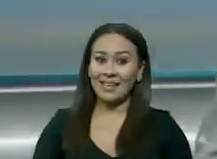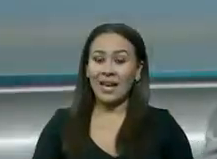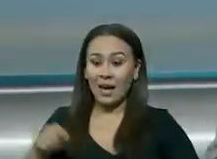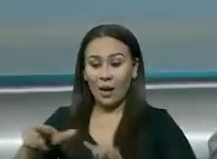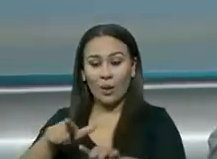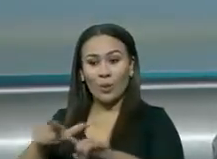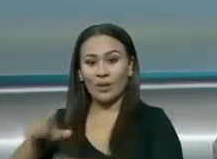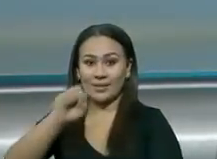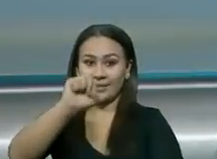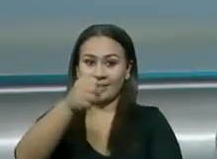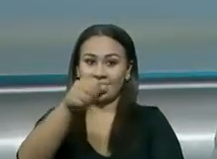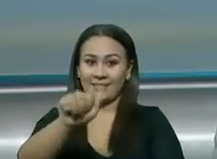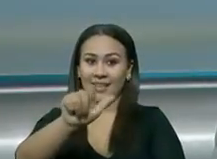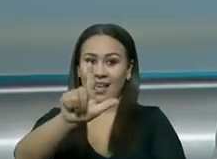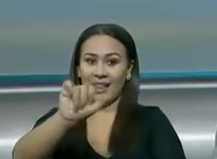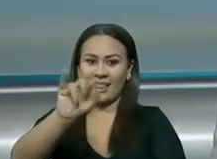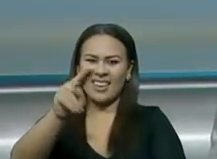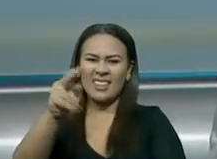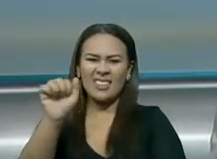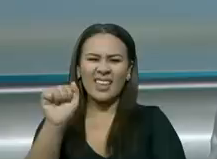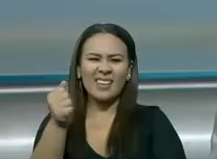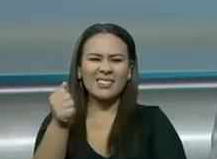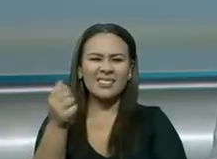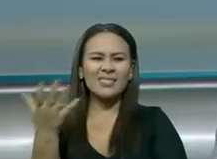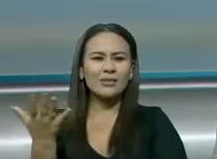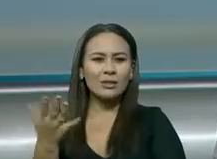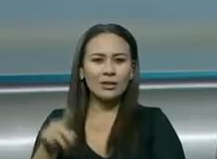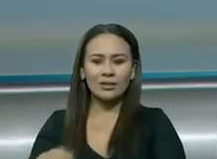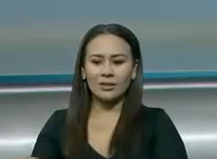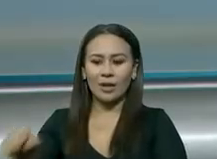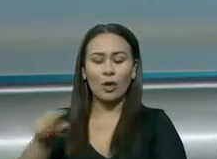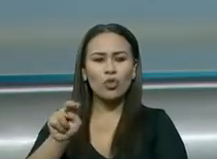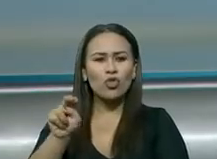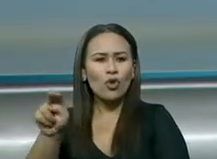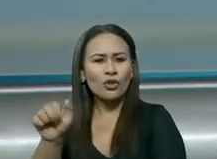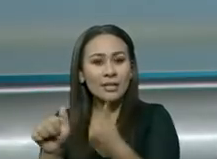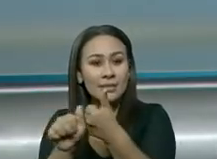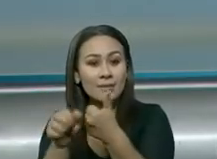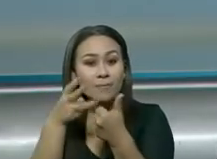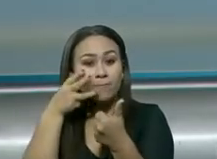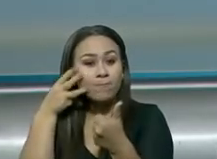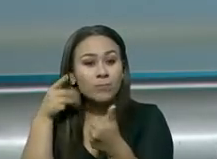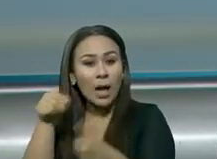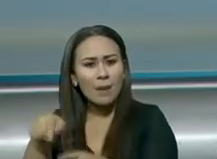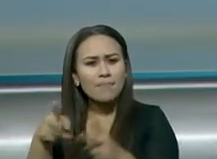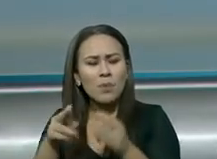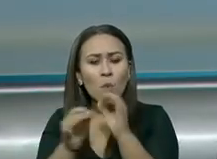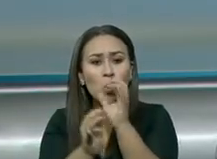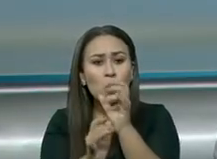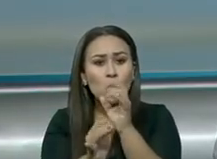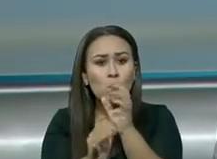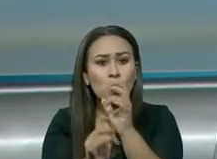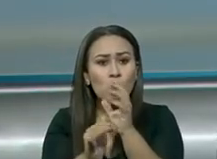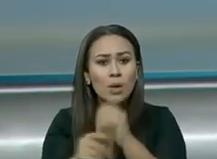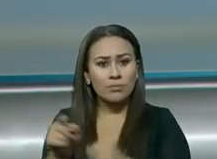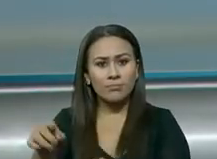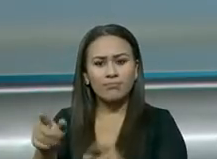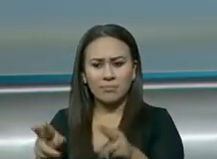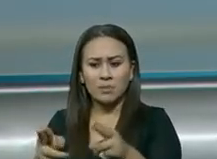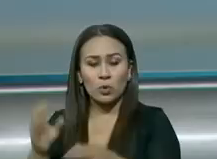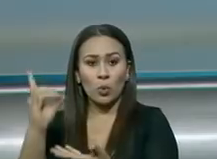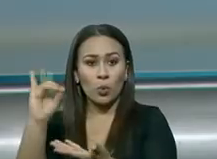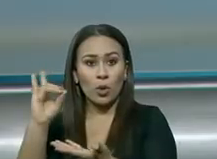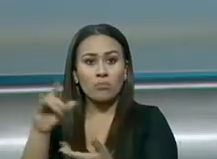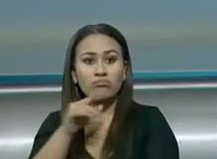de Tomavelas es una localidad ubicada en la zona nororiental de la ciudad de Guaranda, en la provincia de Bolívar. Sus habitantes